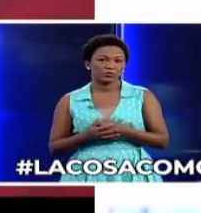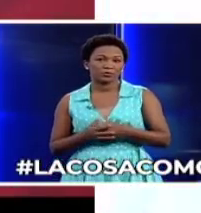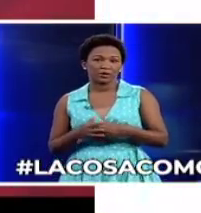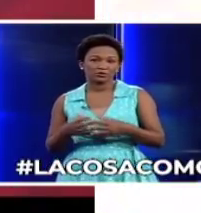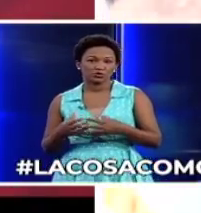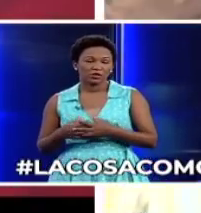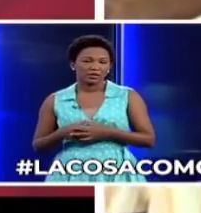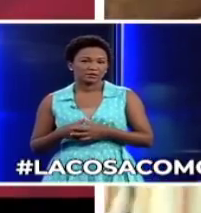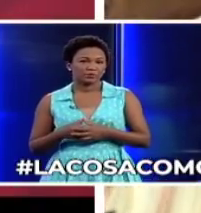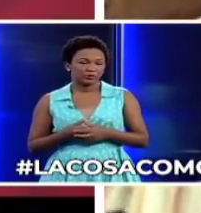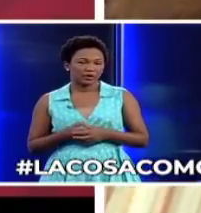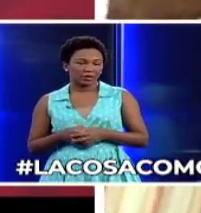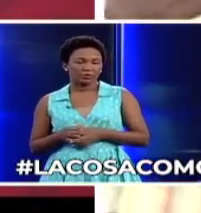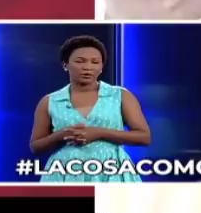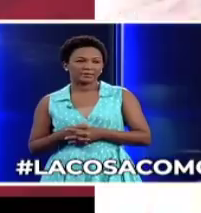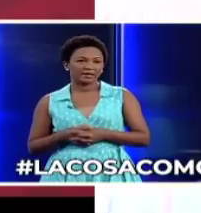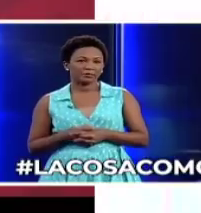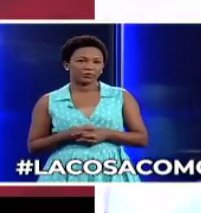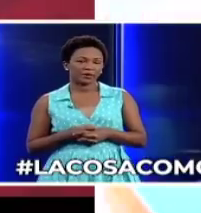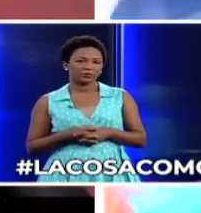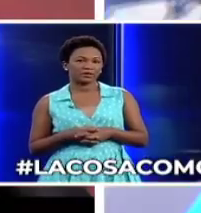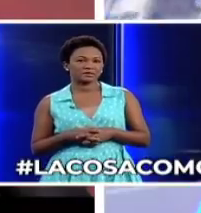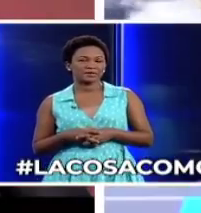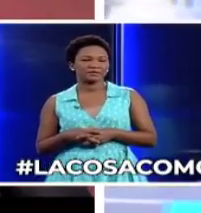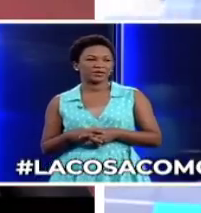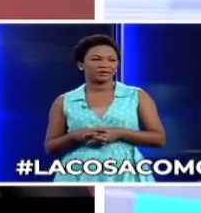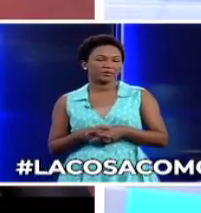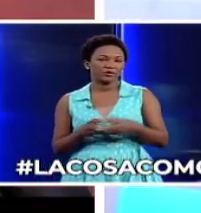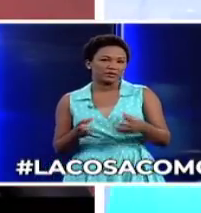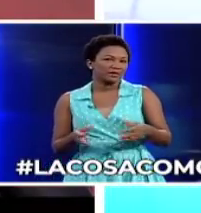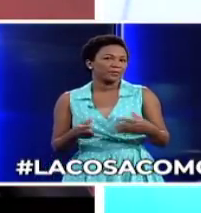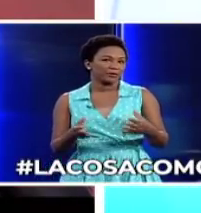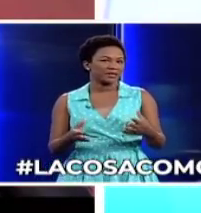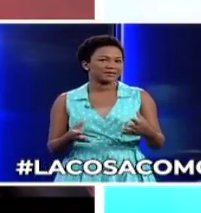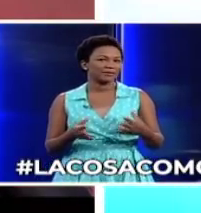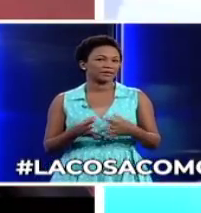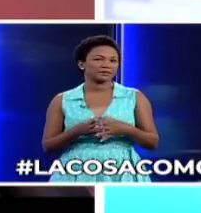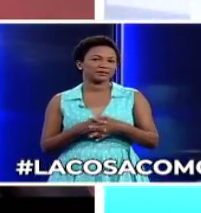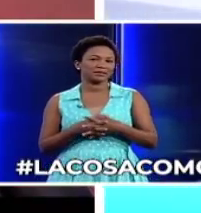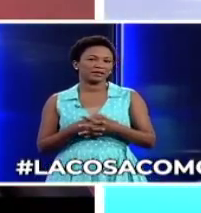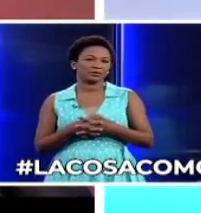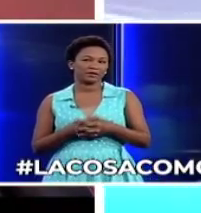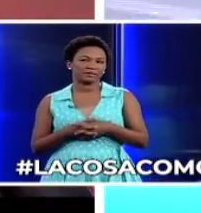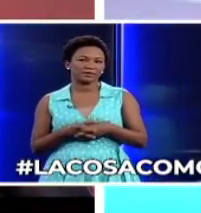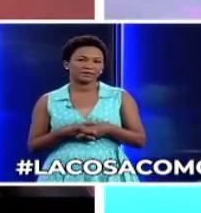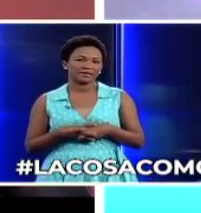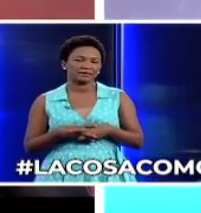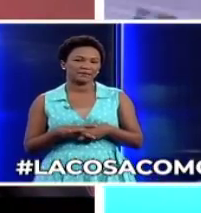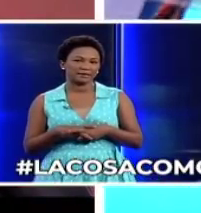que en algunos casos se llegaron a molestar por preguntas específicas de periodistas, pero ahí estaban esas